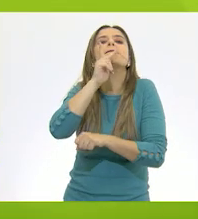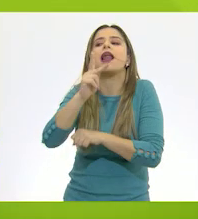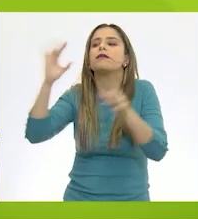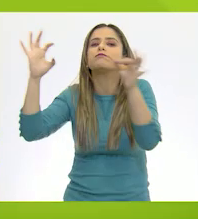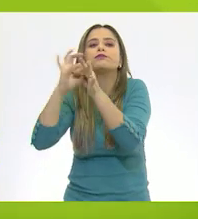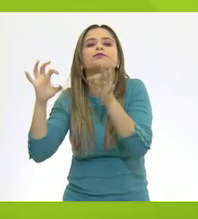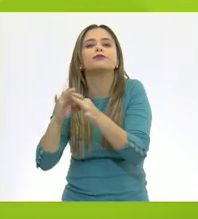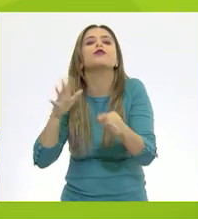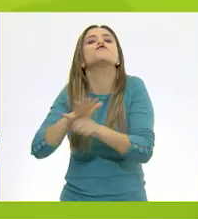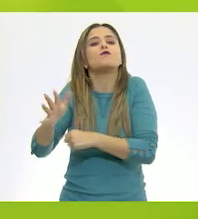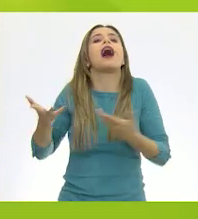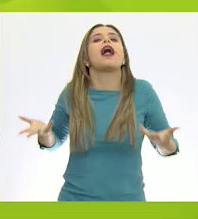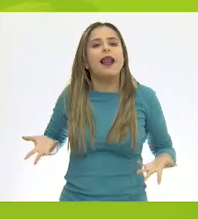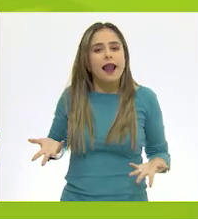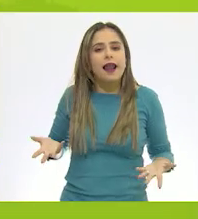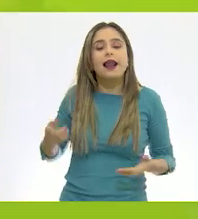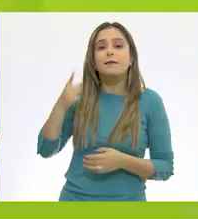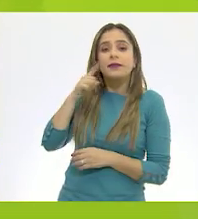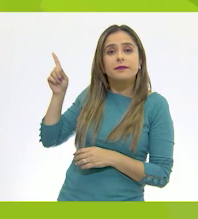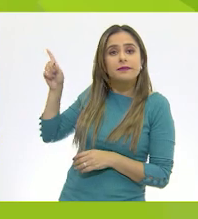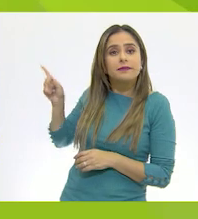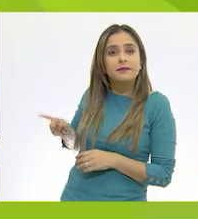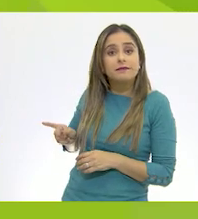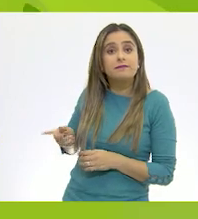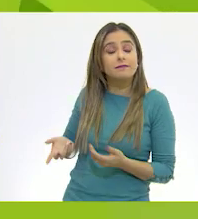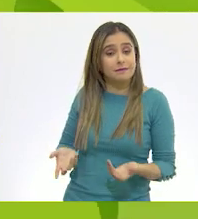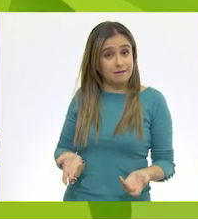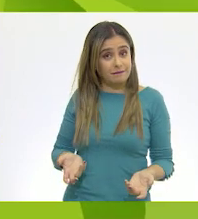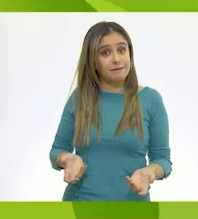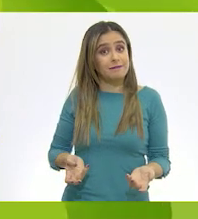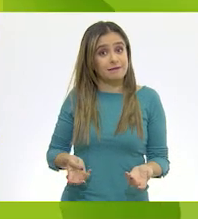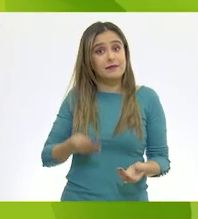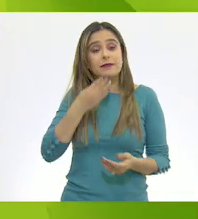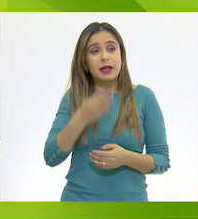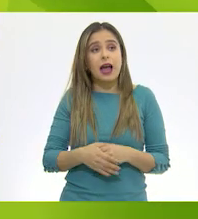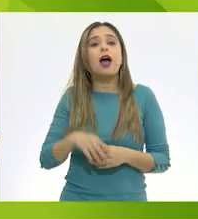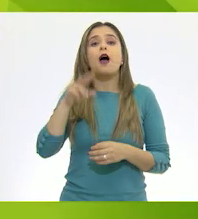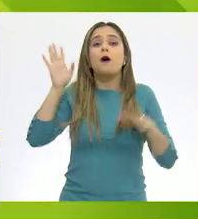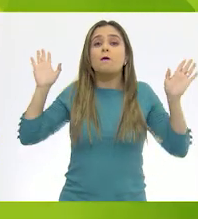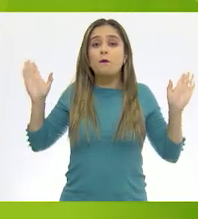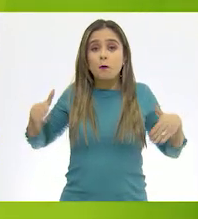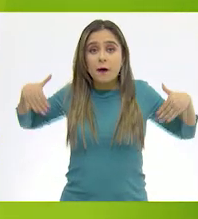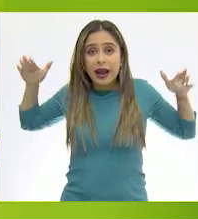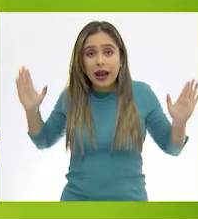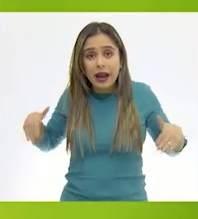Ajá. Muy bien. Vuela.